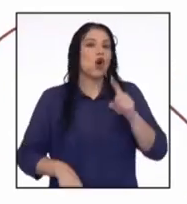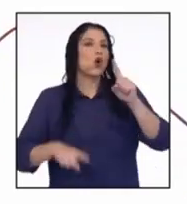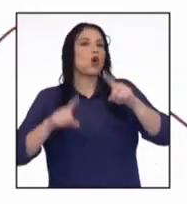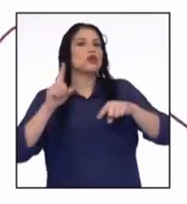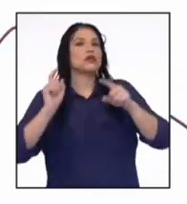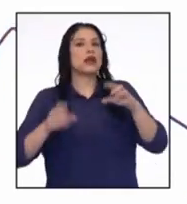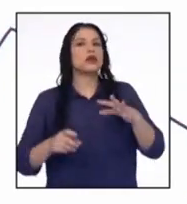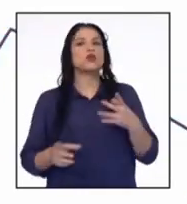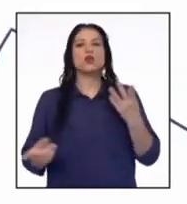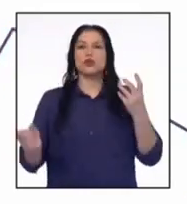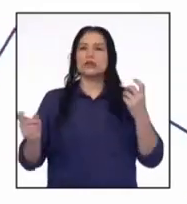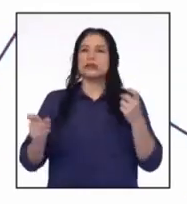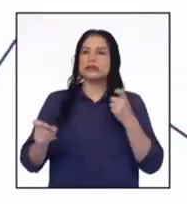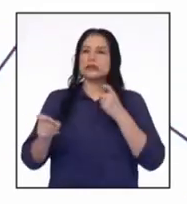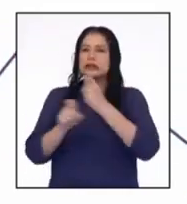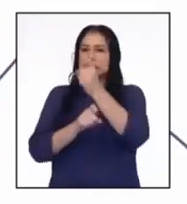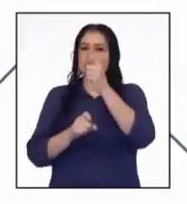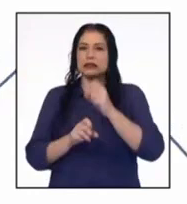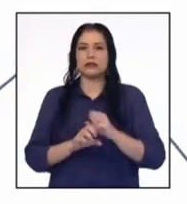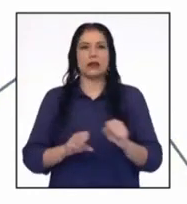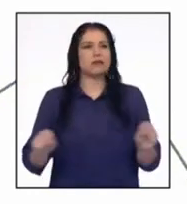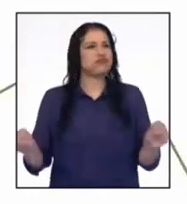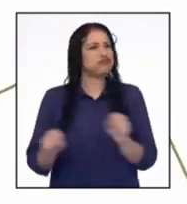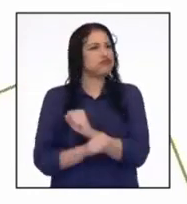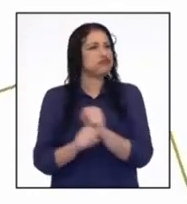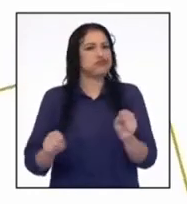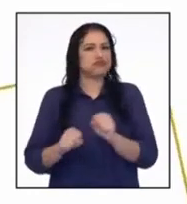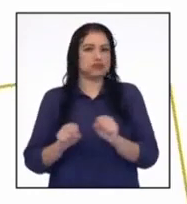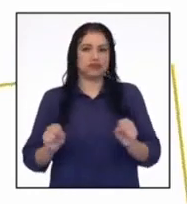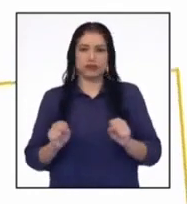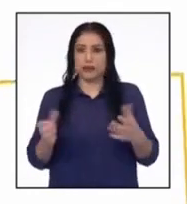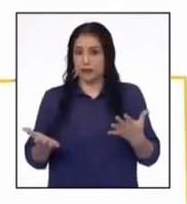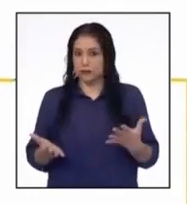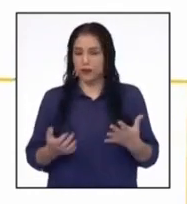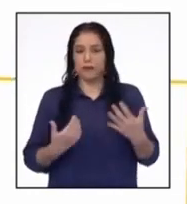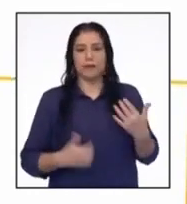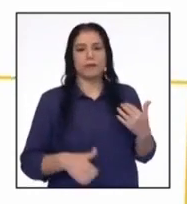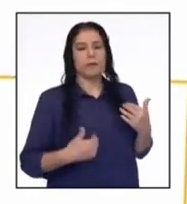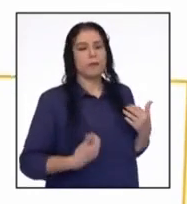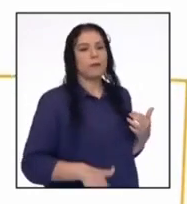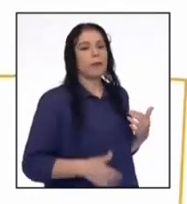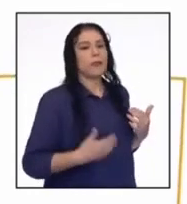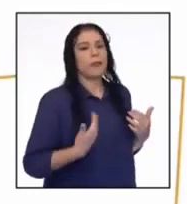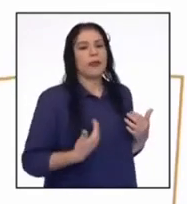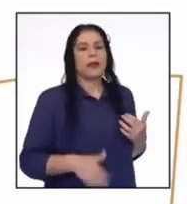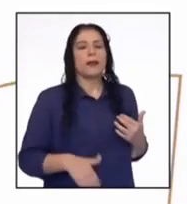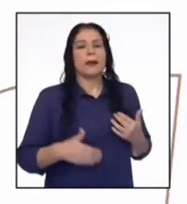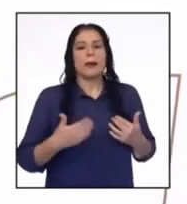los efectos de un desastre.